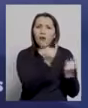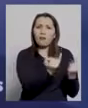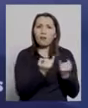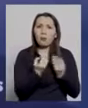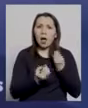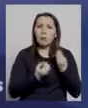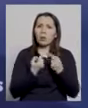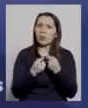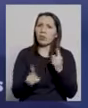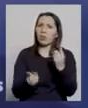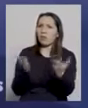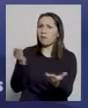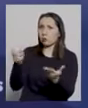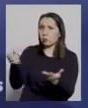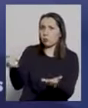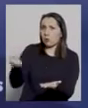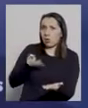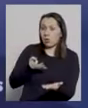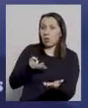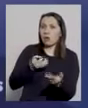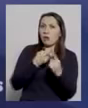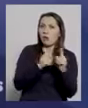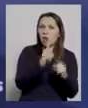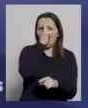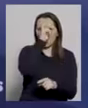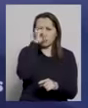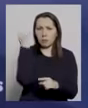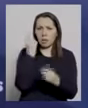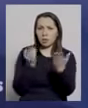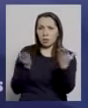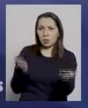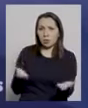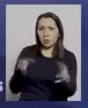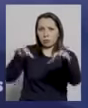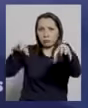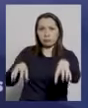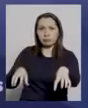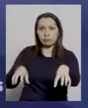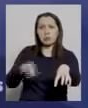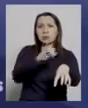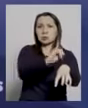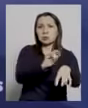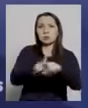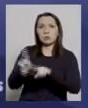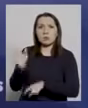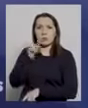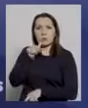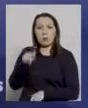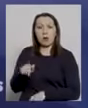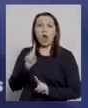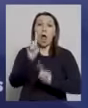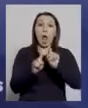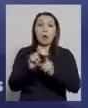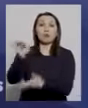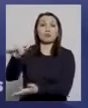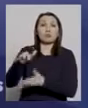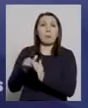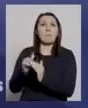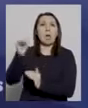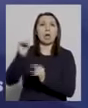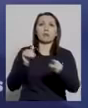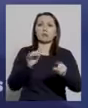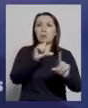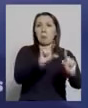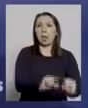esa diferencia que usted ha hecho notar entre diferentes clínicas. Según usted, algunas han recibido más y